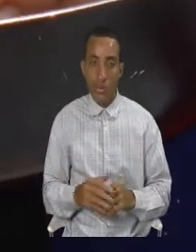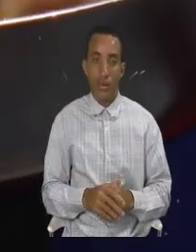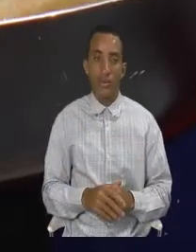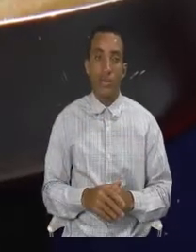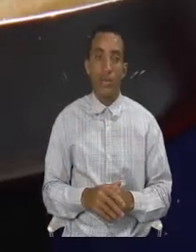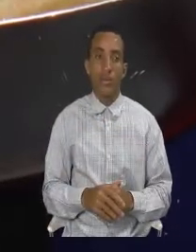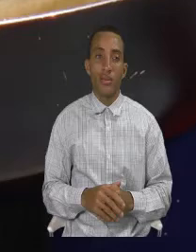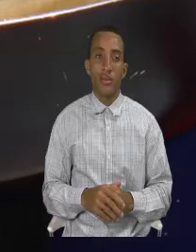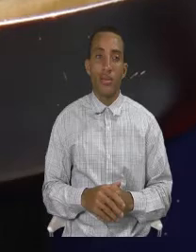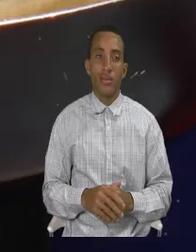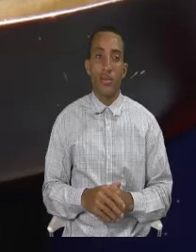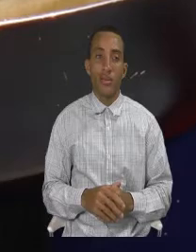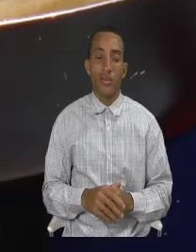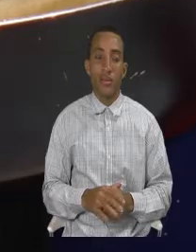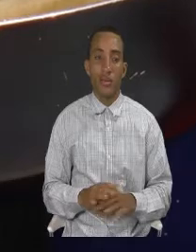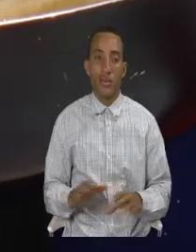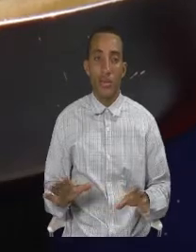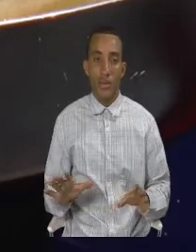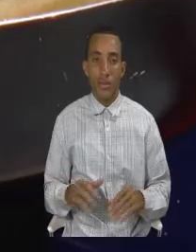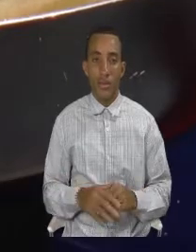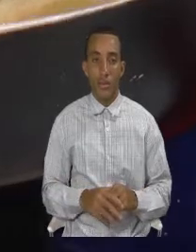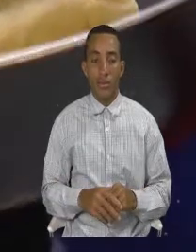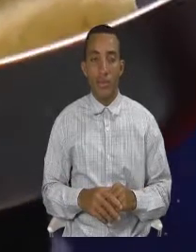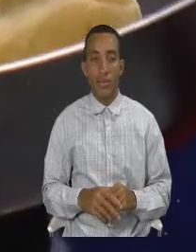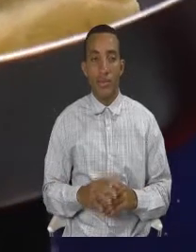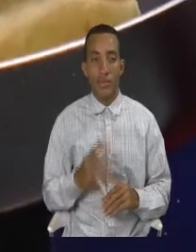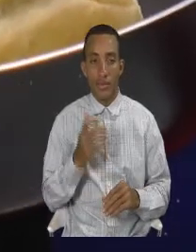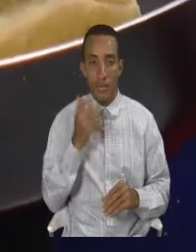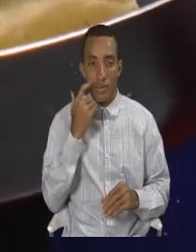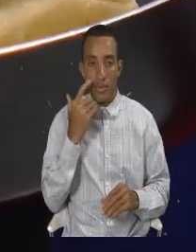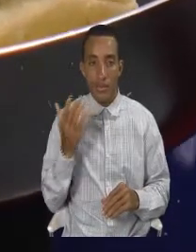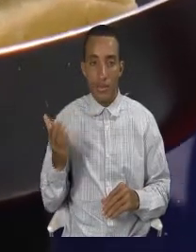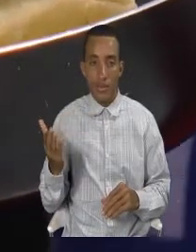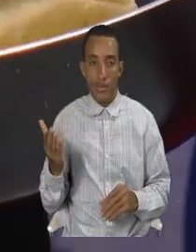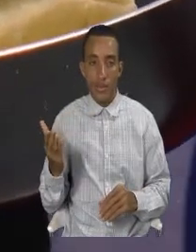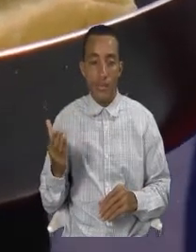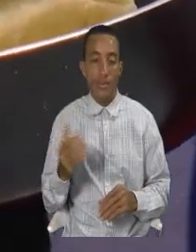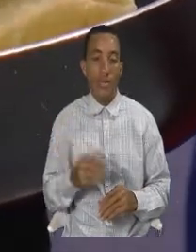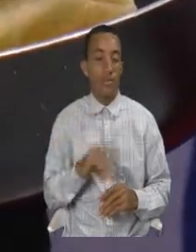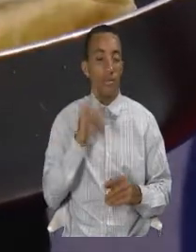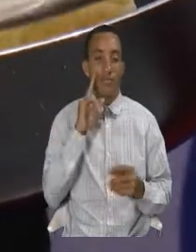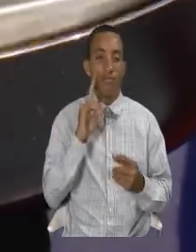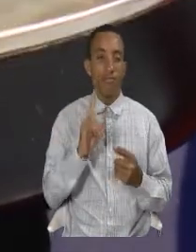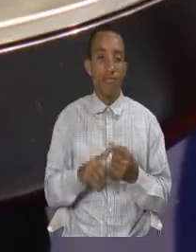sencillo. Así va a quedar, pero va a quedar gratinadito. La idea de esto es que quede